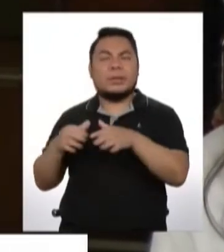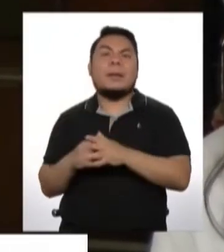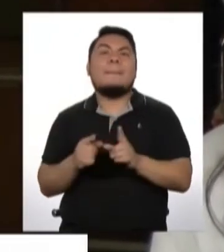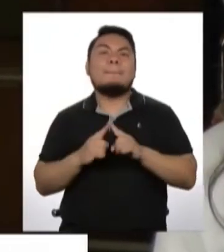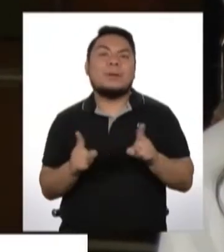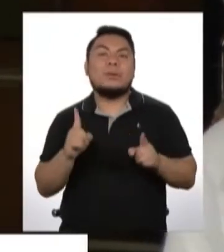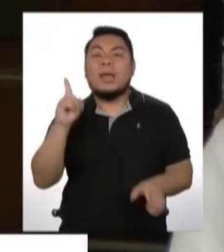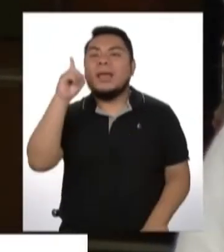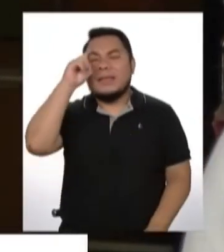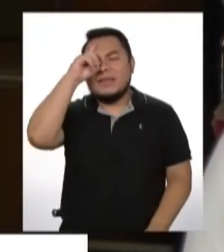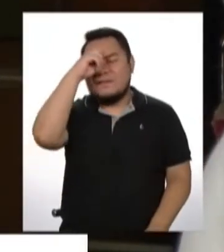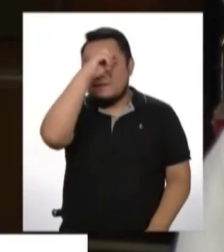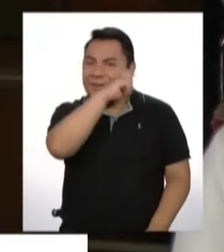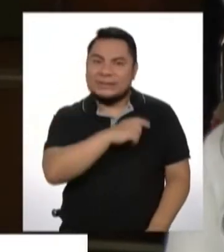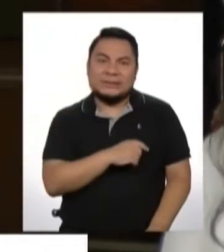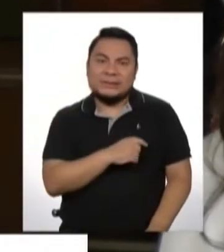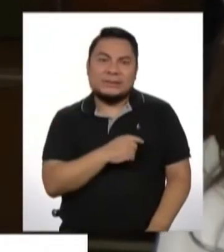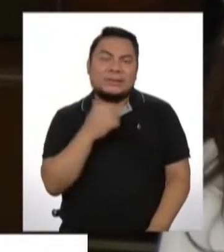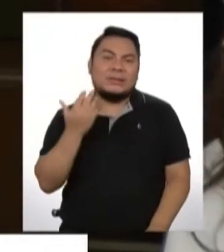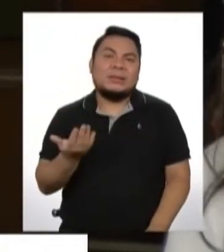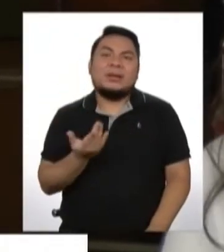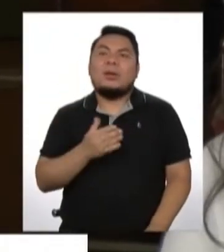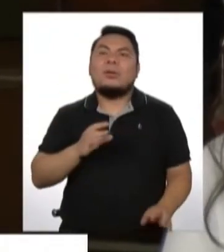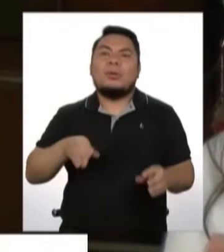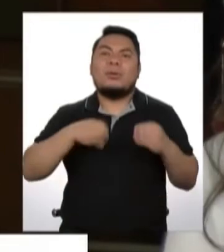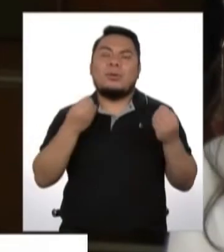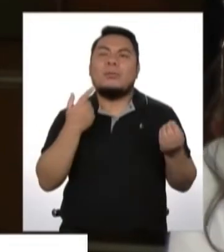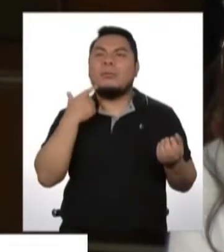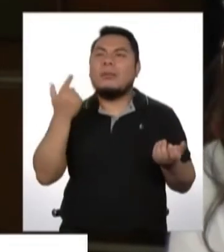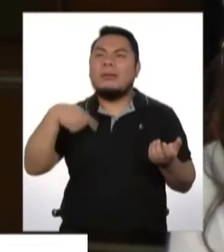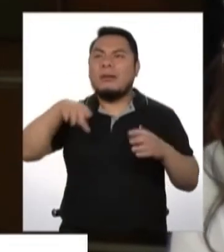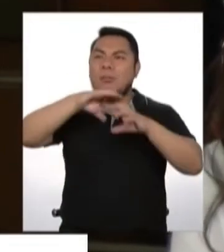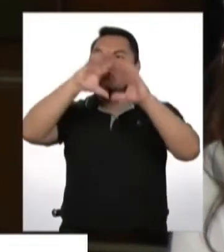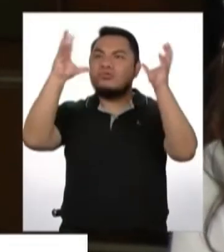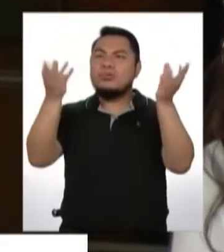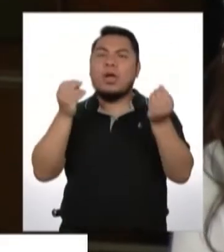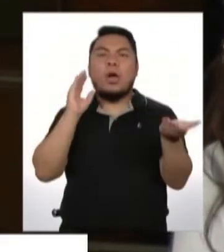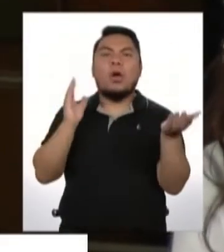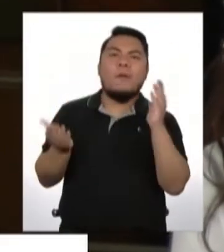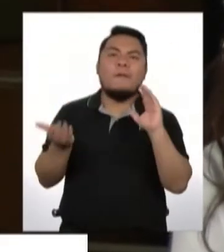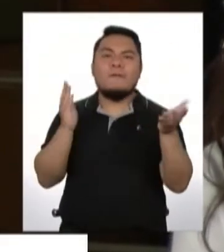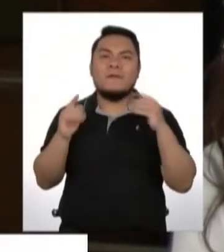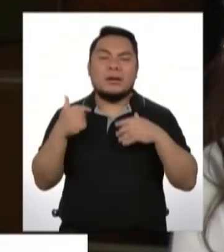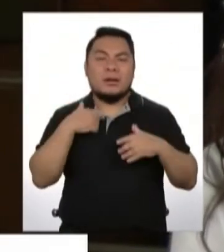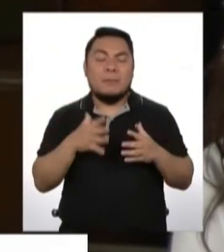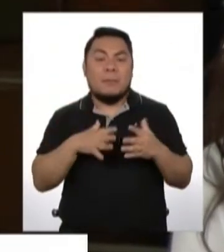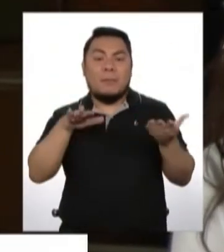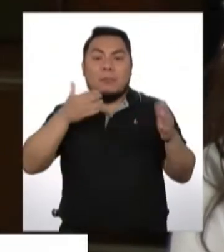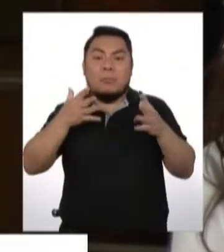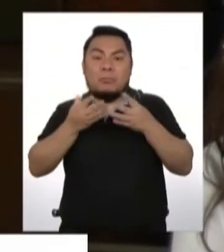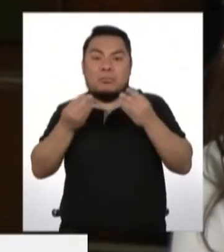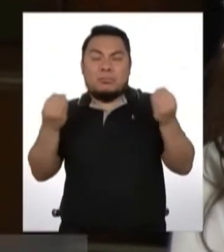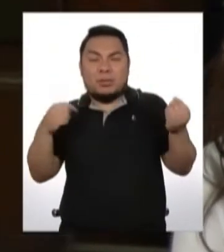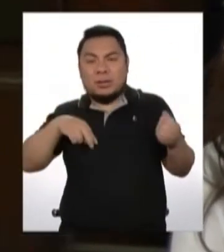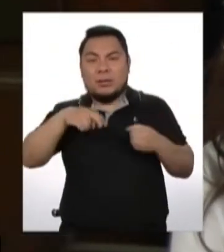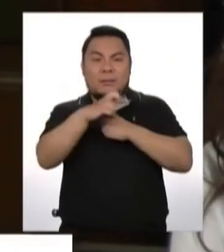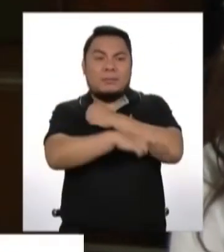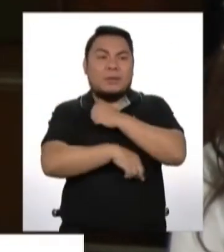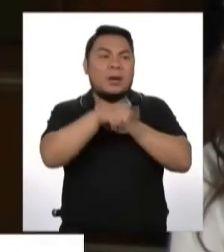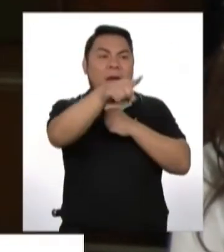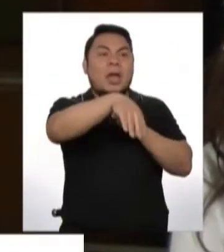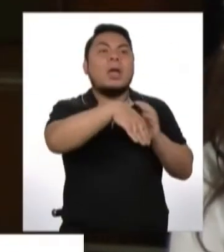difícil establecer un parámetro mundial para comparar si la letalidad es mayor en un país o en